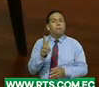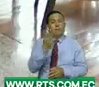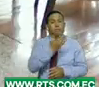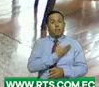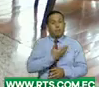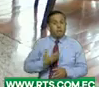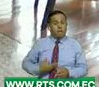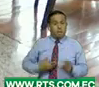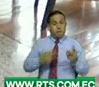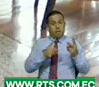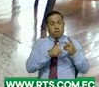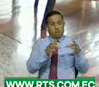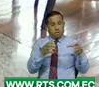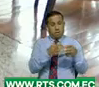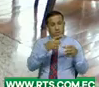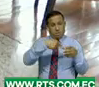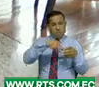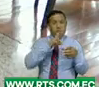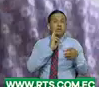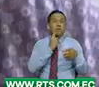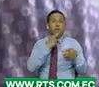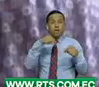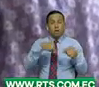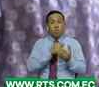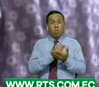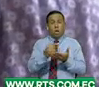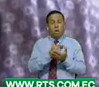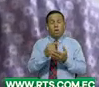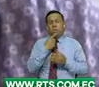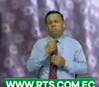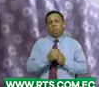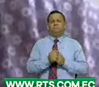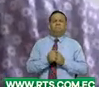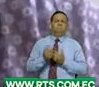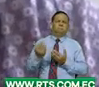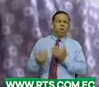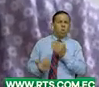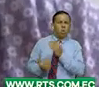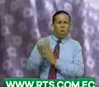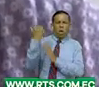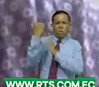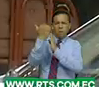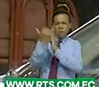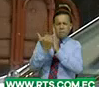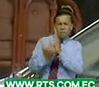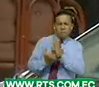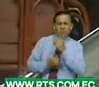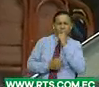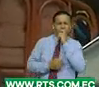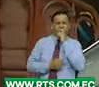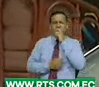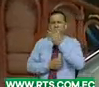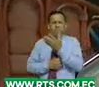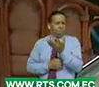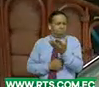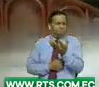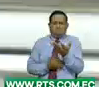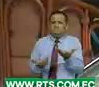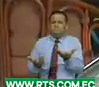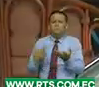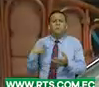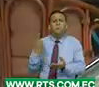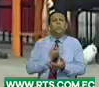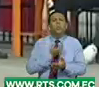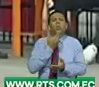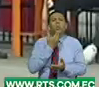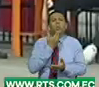de restaurantes de de guayas no se mostró complacido con las nuevas disposiciones pues indica que se ven obligados a cerrar justo en el